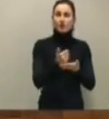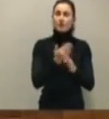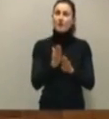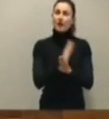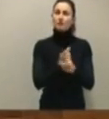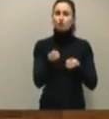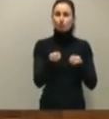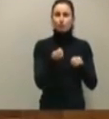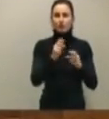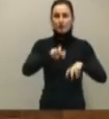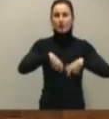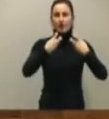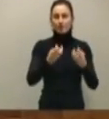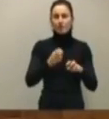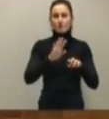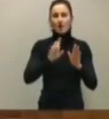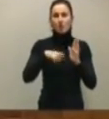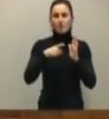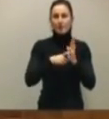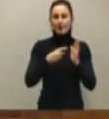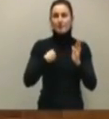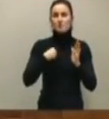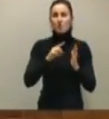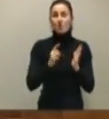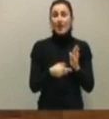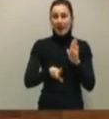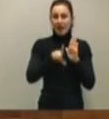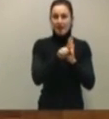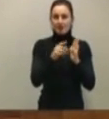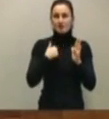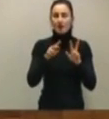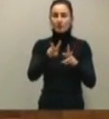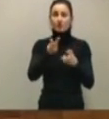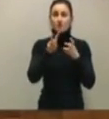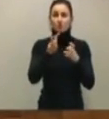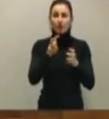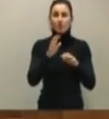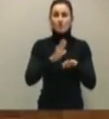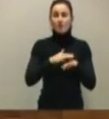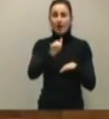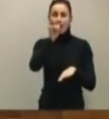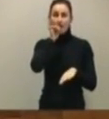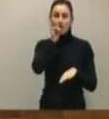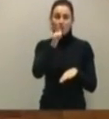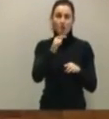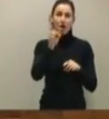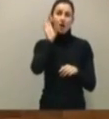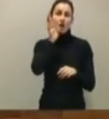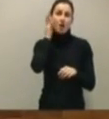que es necesario una reforma completa de la ley de la tributación sobre abastecimiento y saneamiento de aguas en